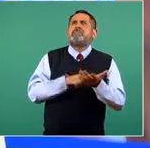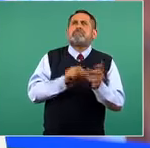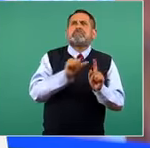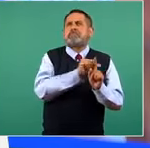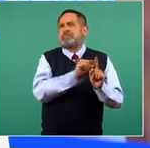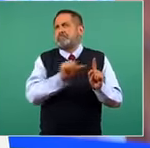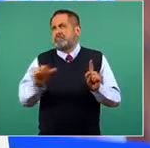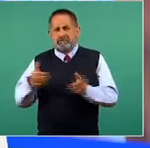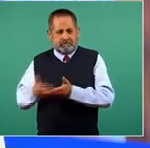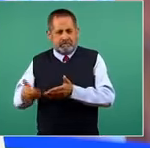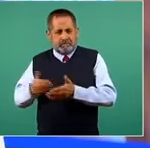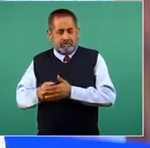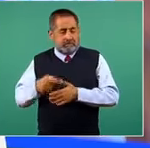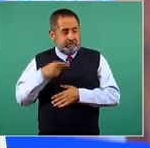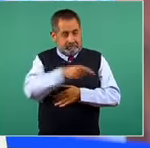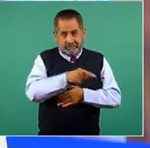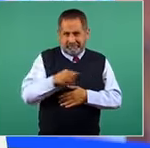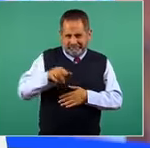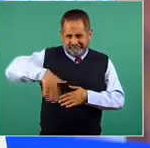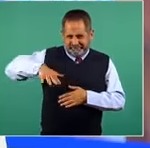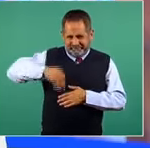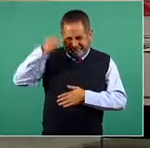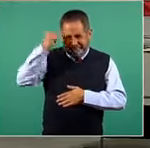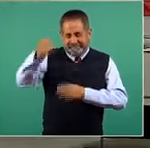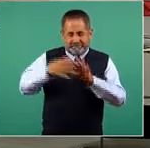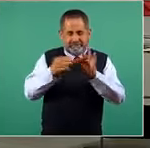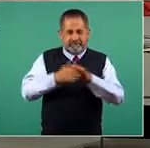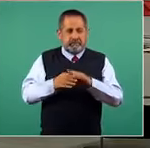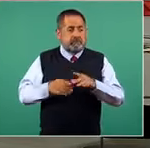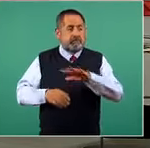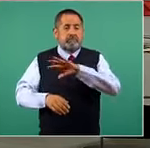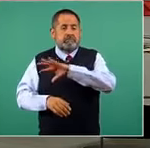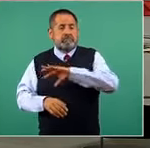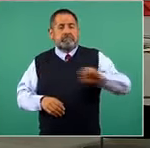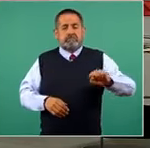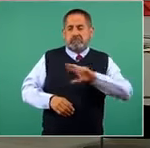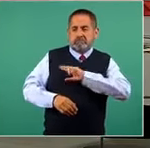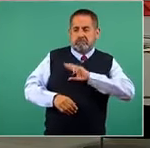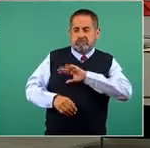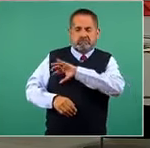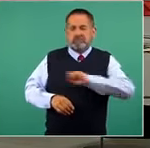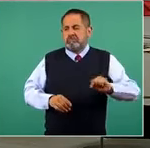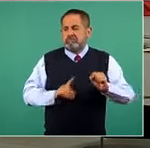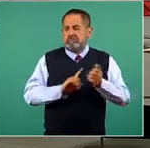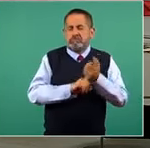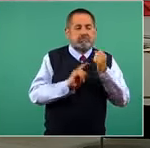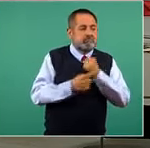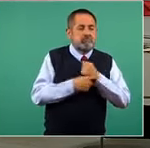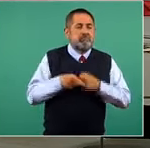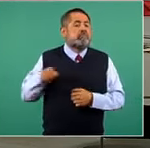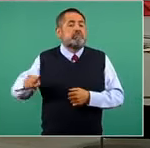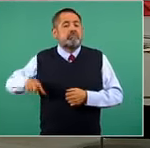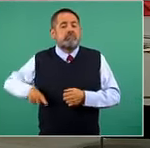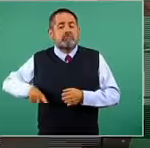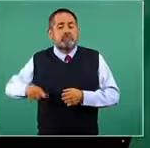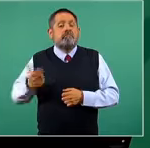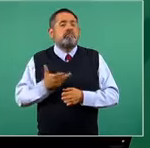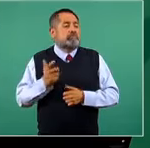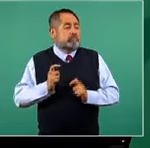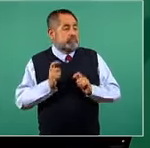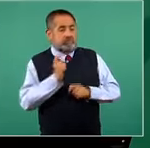fecha, en este modelo que decíamos de privatización oculta, se prefirió